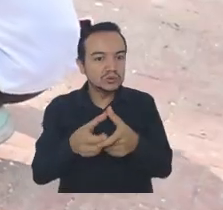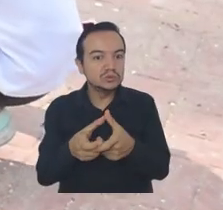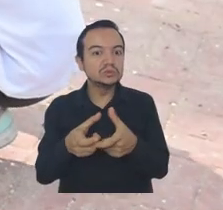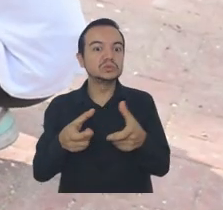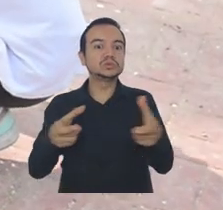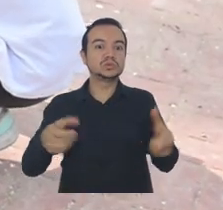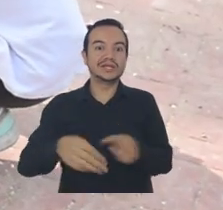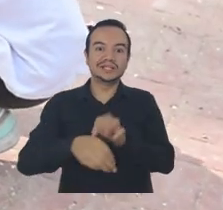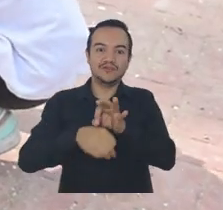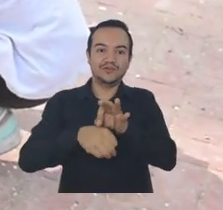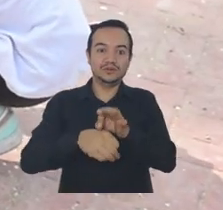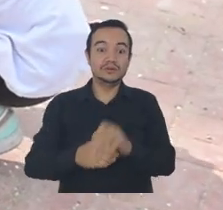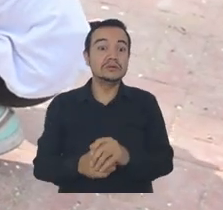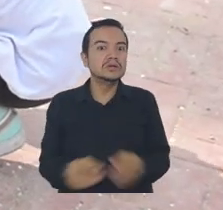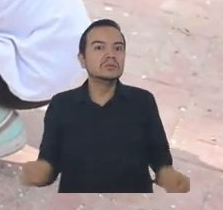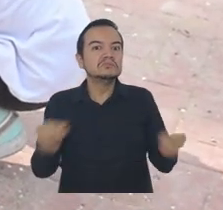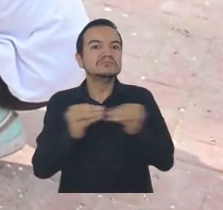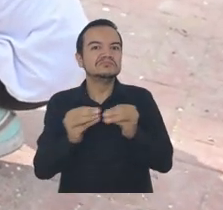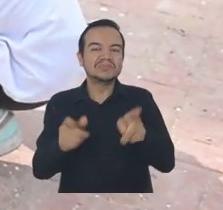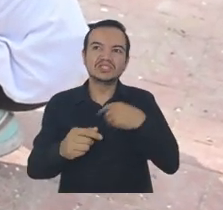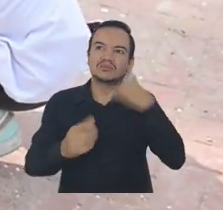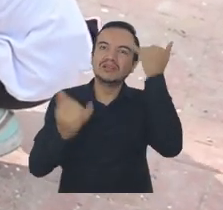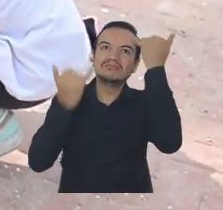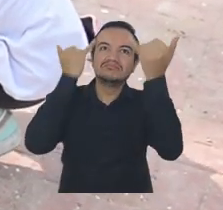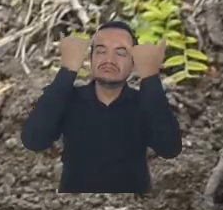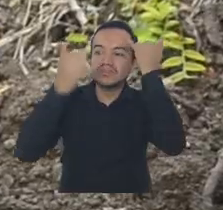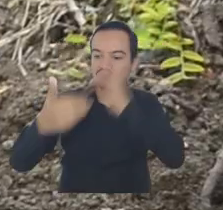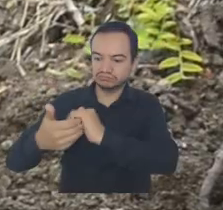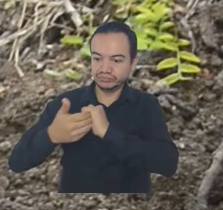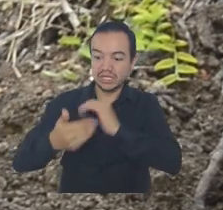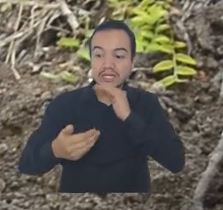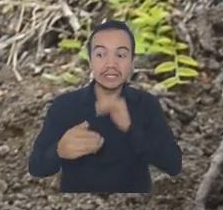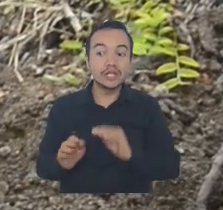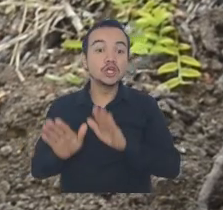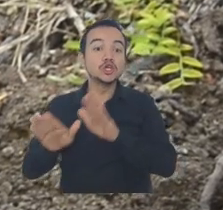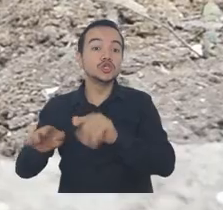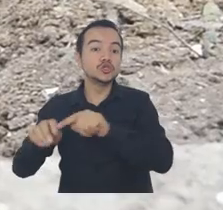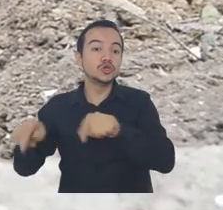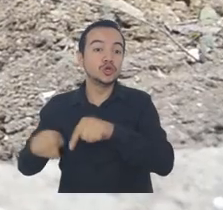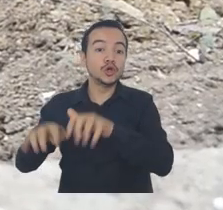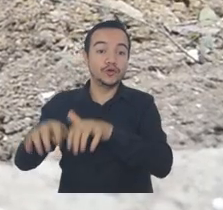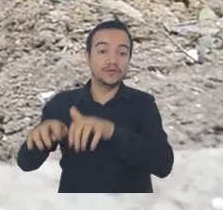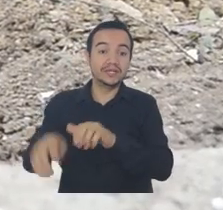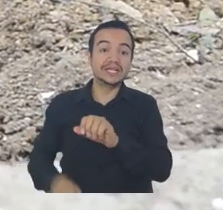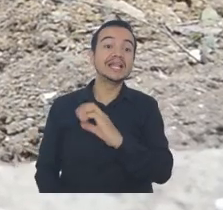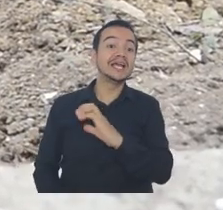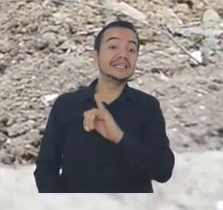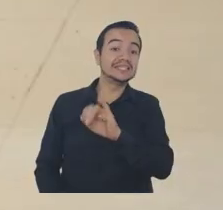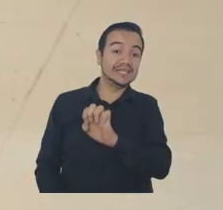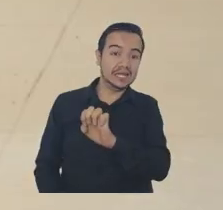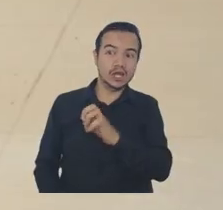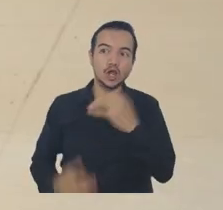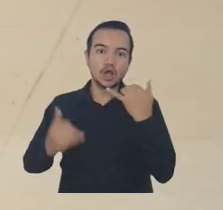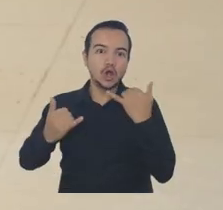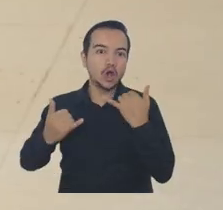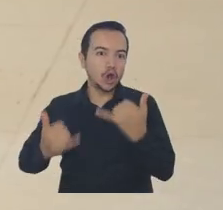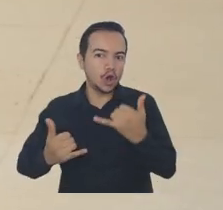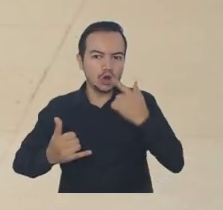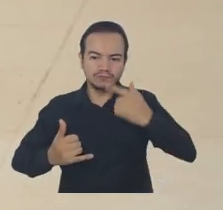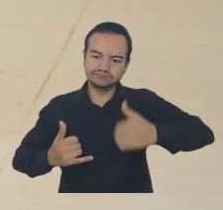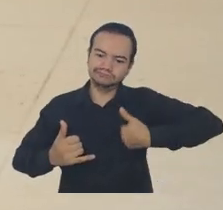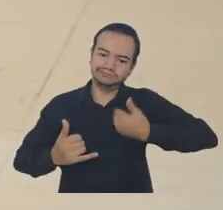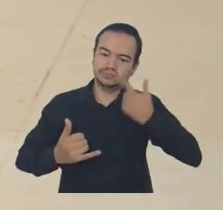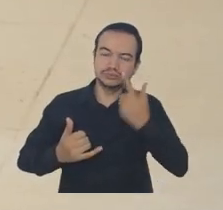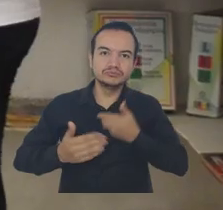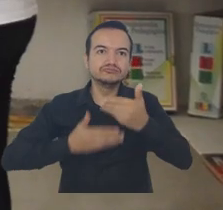profesionales y crecer como organización. Asimismo, adquirir conocimientos a través del Centro de Innovación y Emprendimiento. Hoy